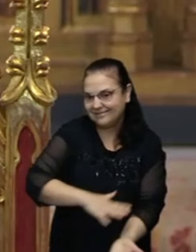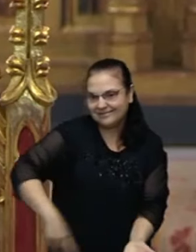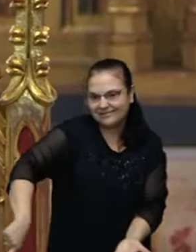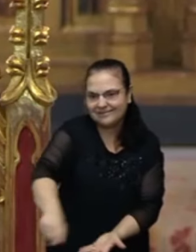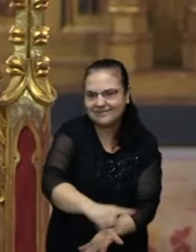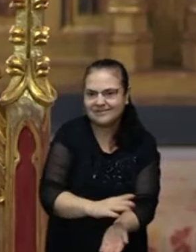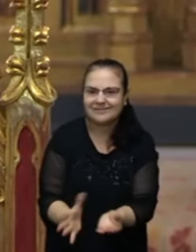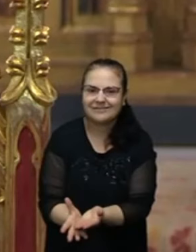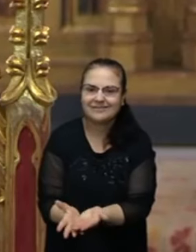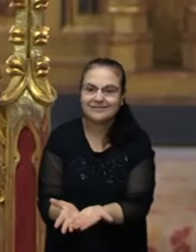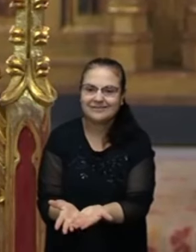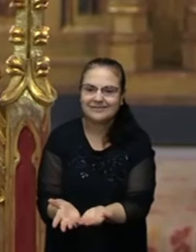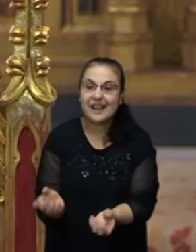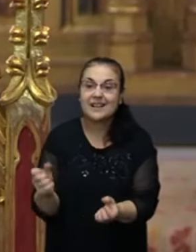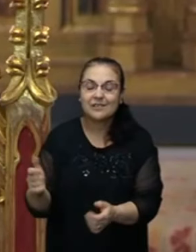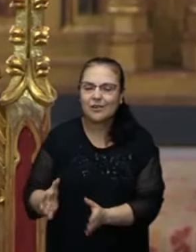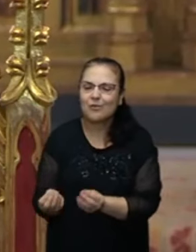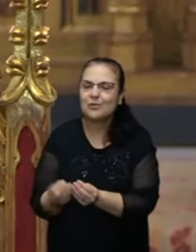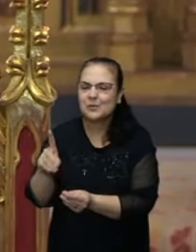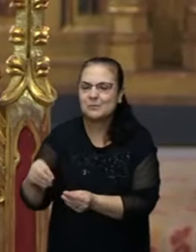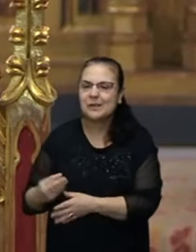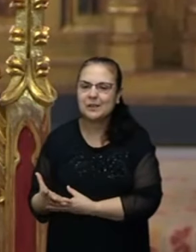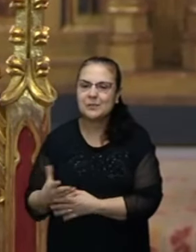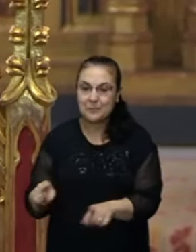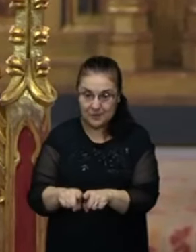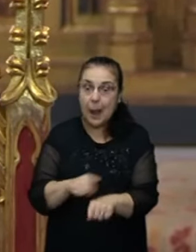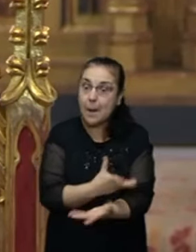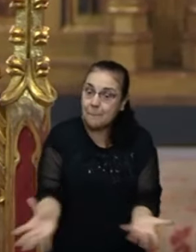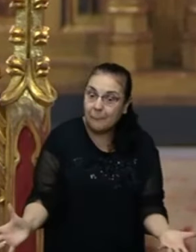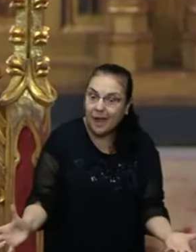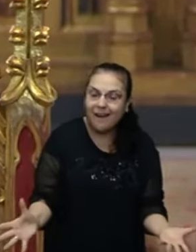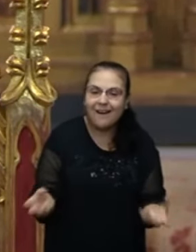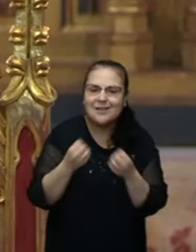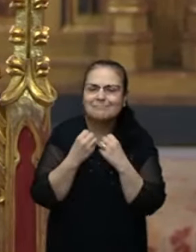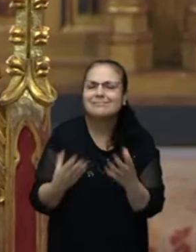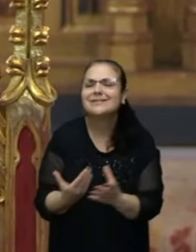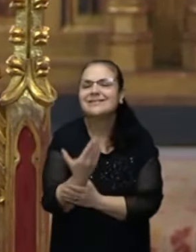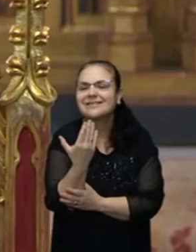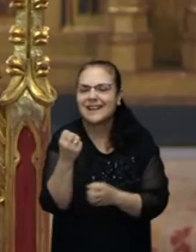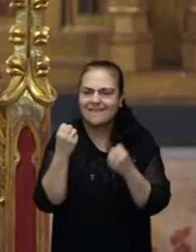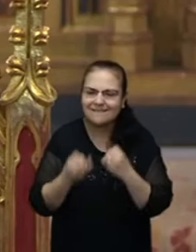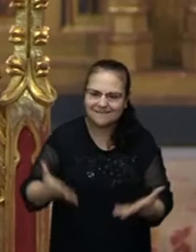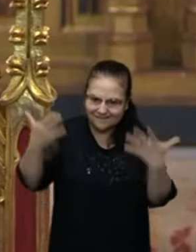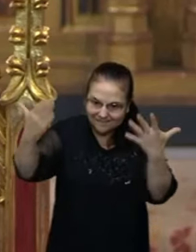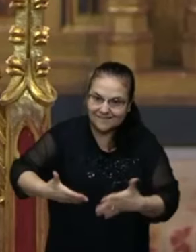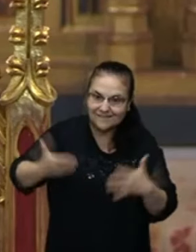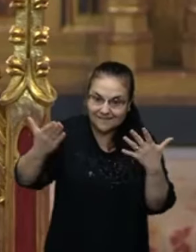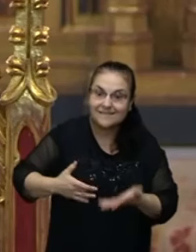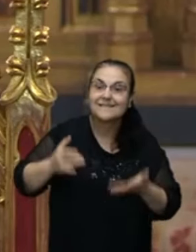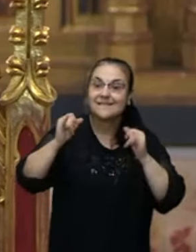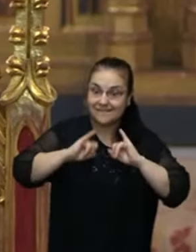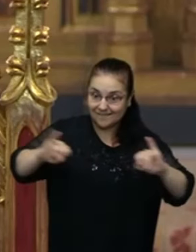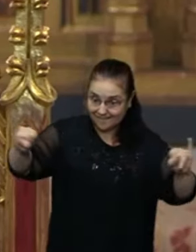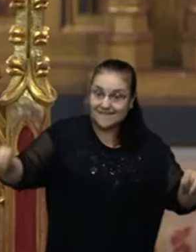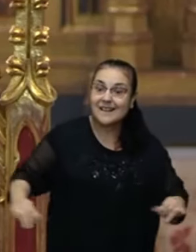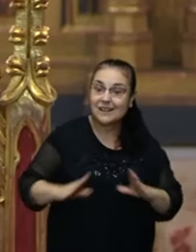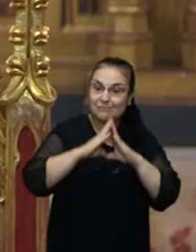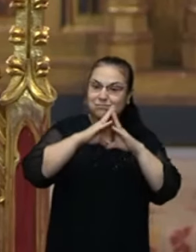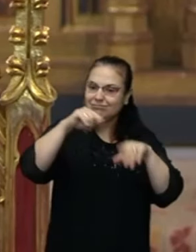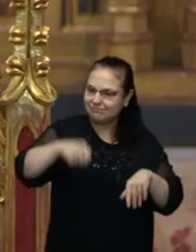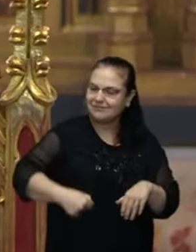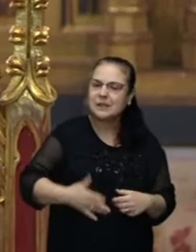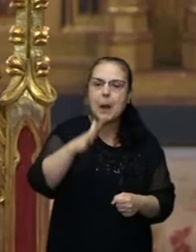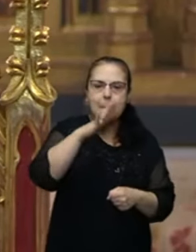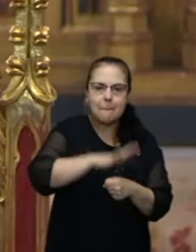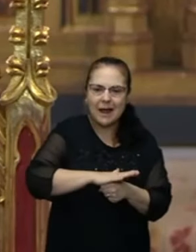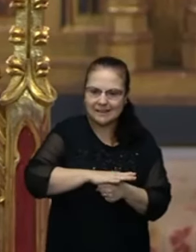vosotros. Hermanos, buenos días. Sed bienvenidos a la celebración de la Eucaristía de este martes